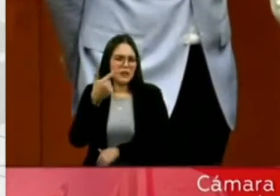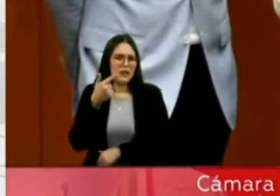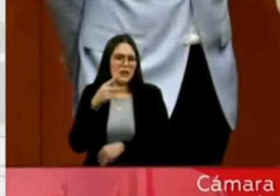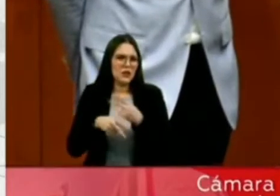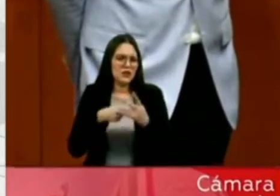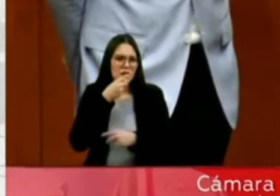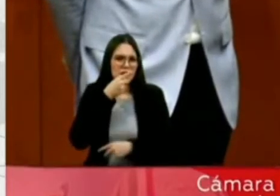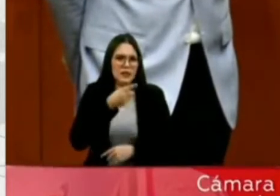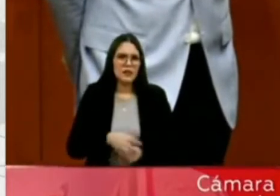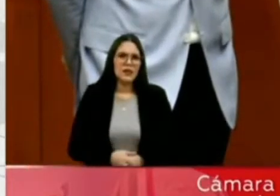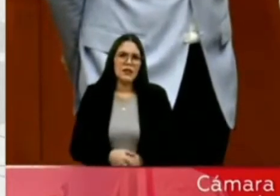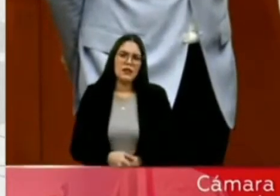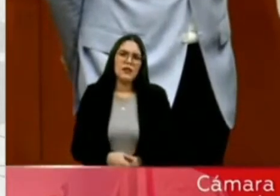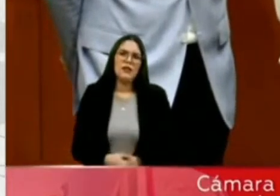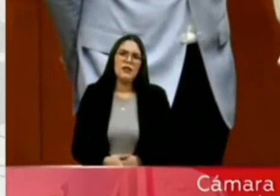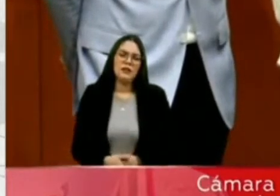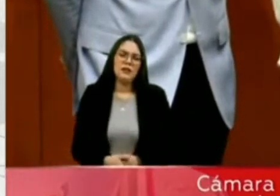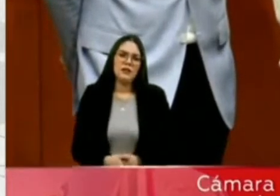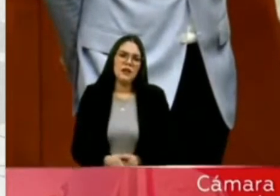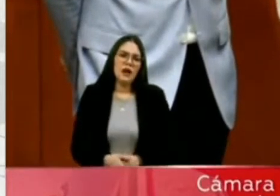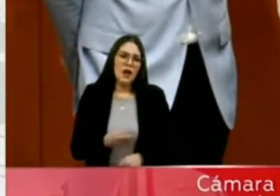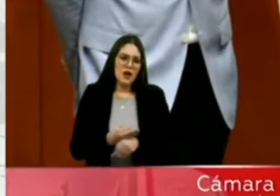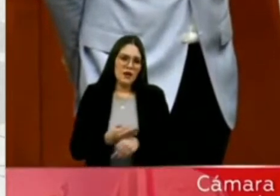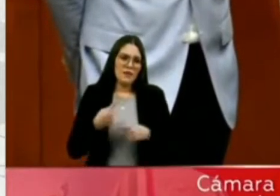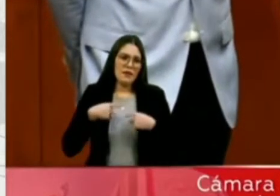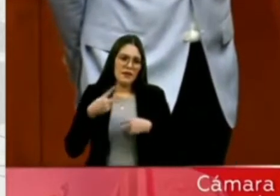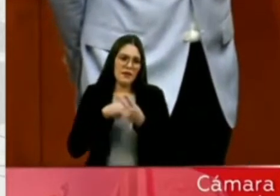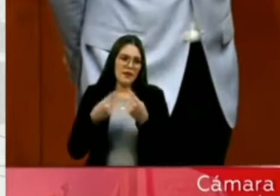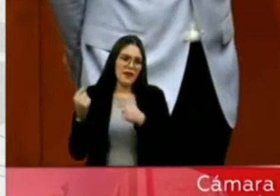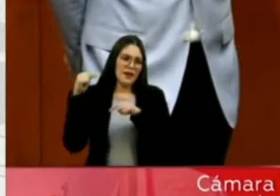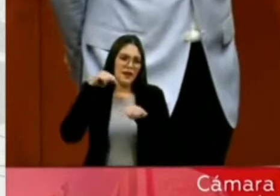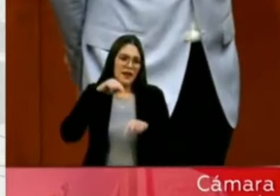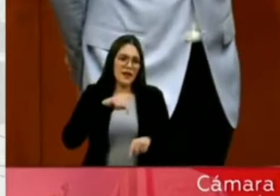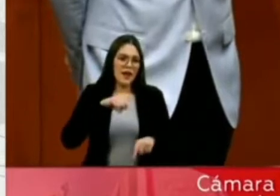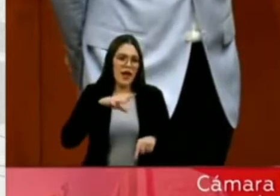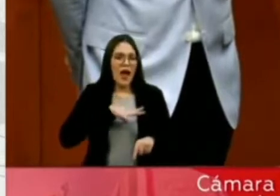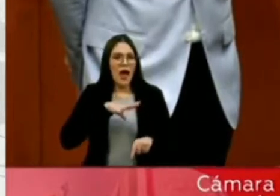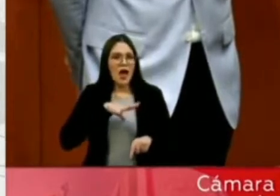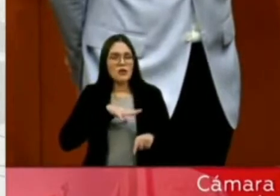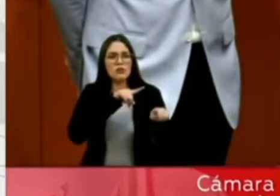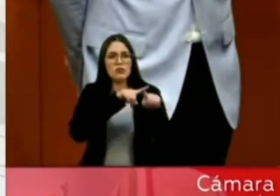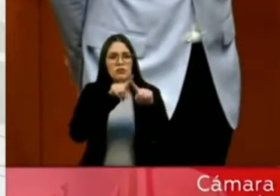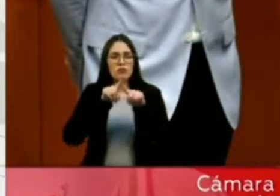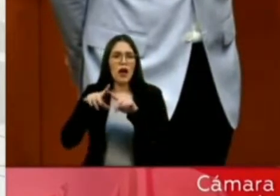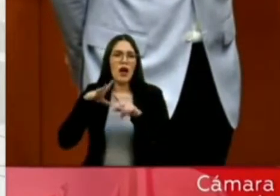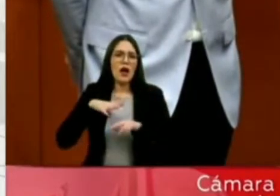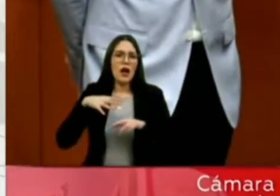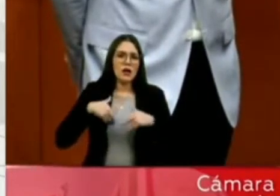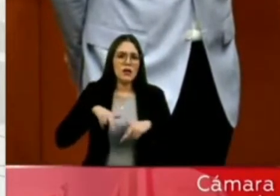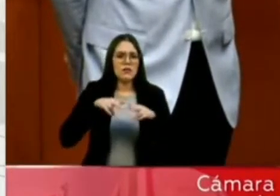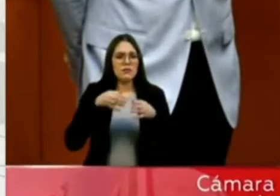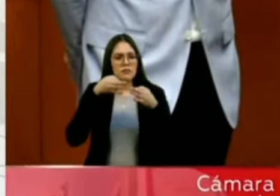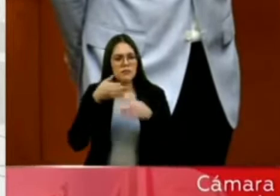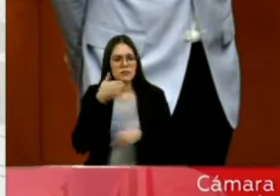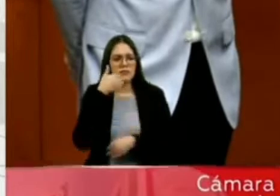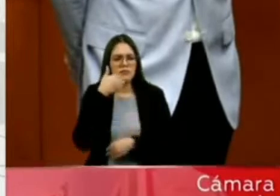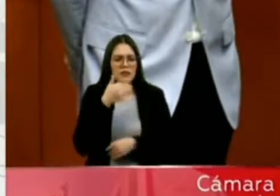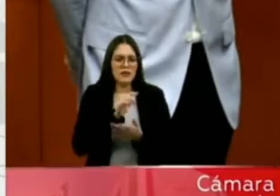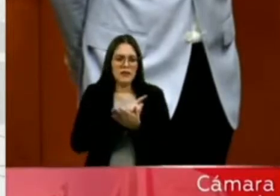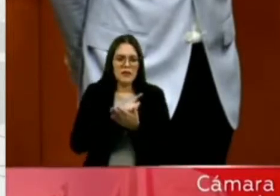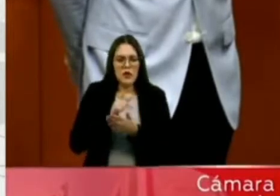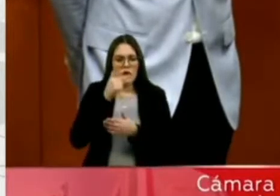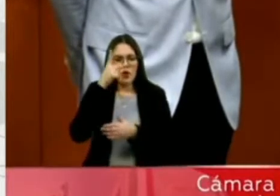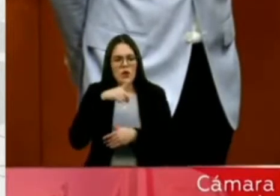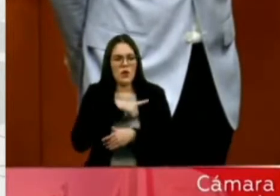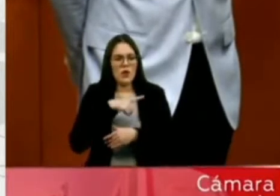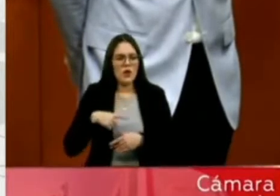Adelante. Muchos de los que están aquí hoy representando con dignidad, con legitimidad a su